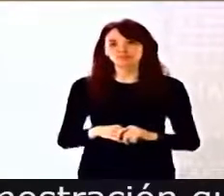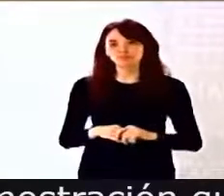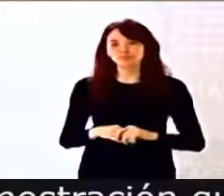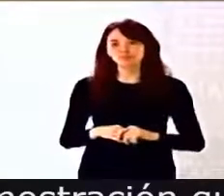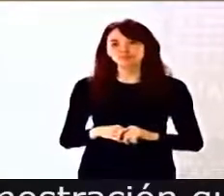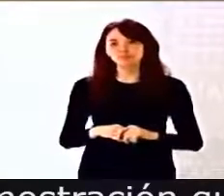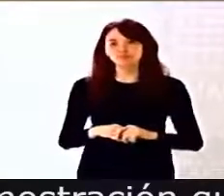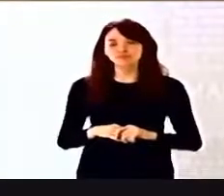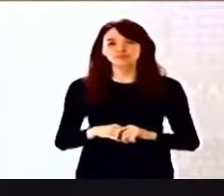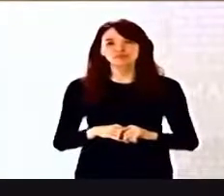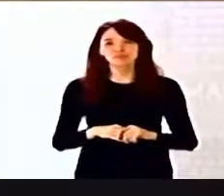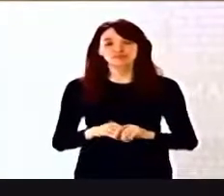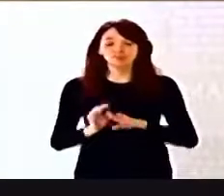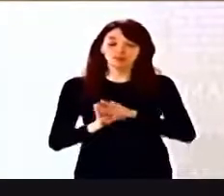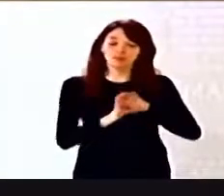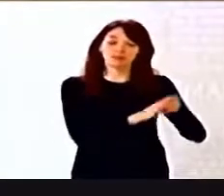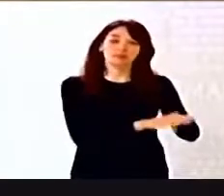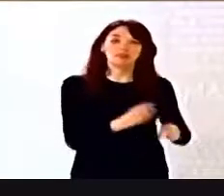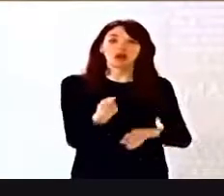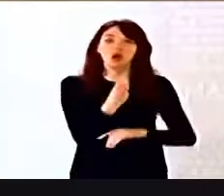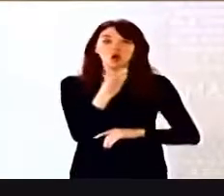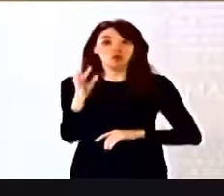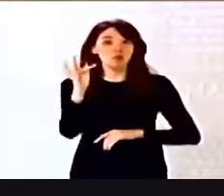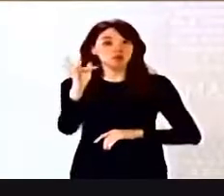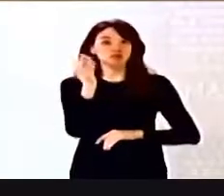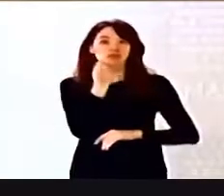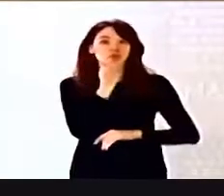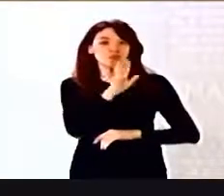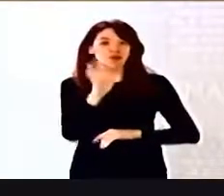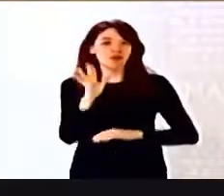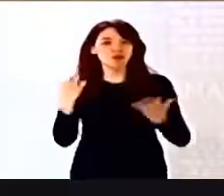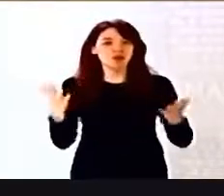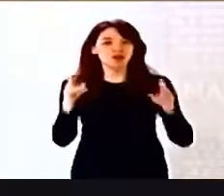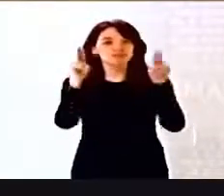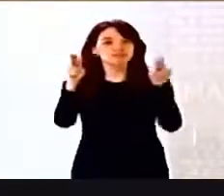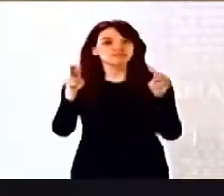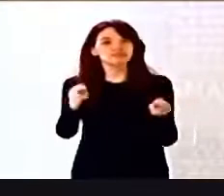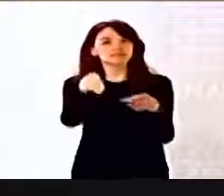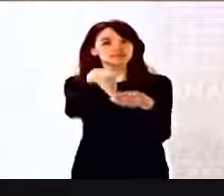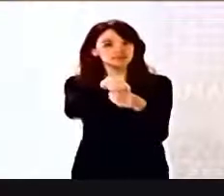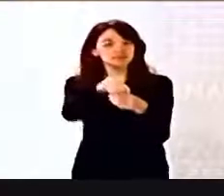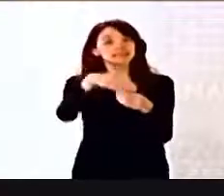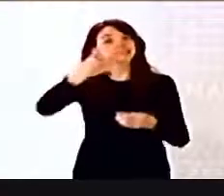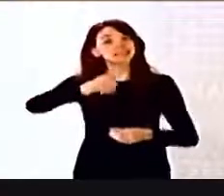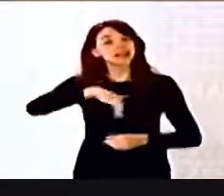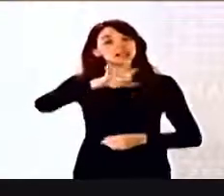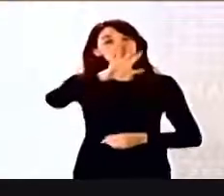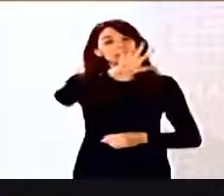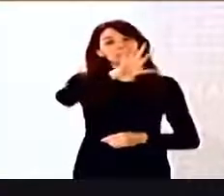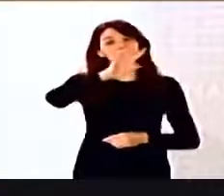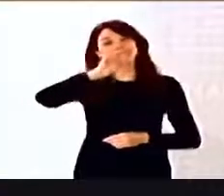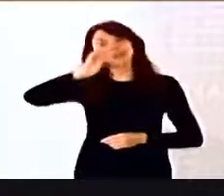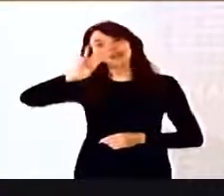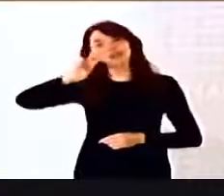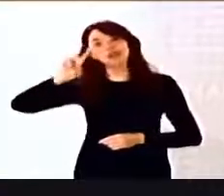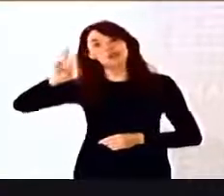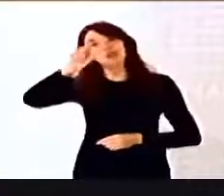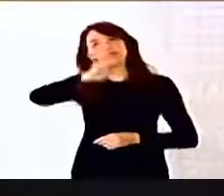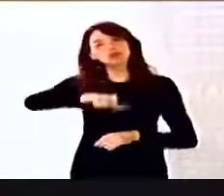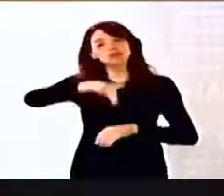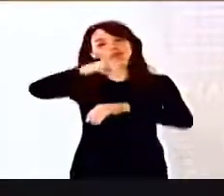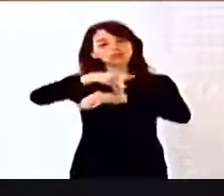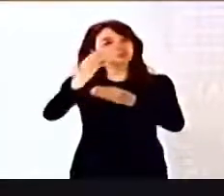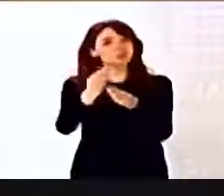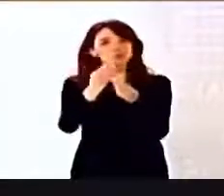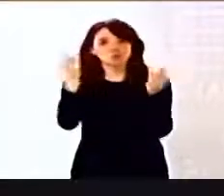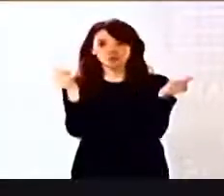Y el dato más positivo en las residencias de personas de edad son las ya 532 personas que han superado la enfermedad dentro de